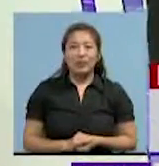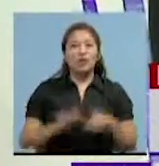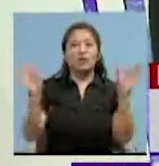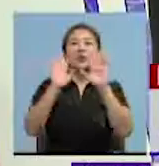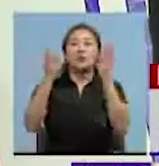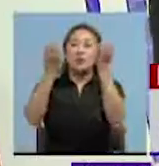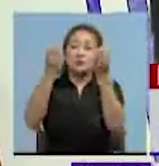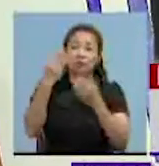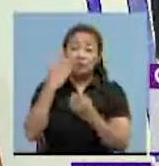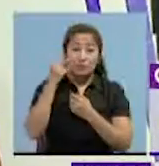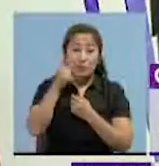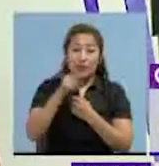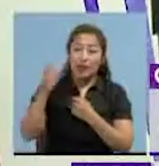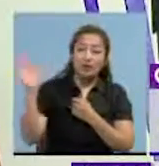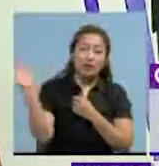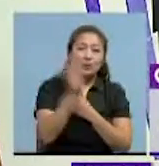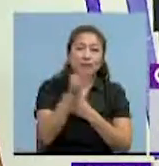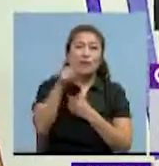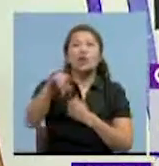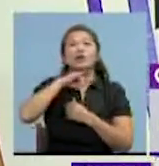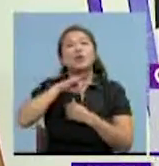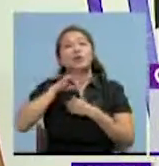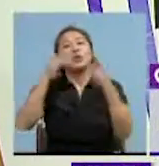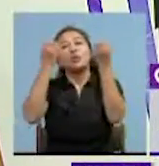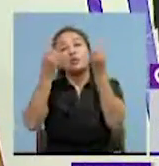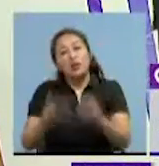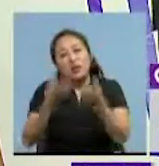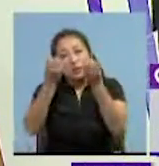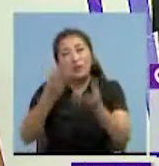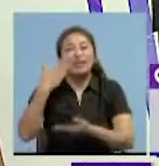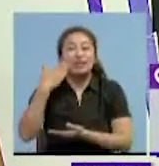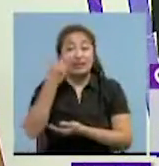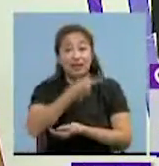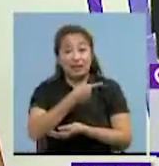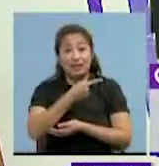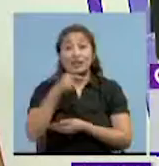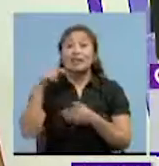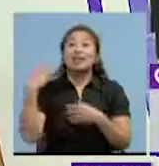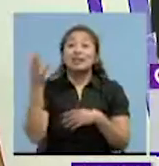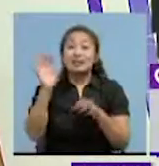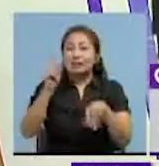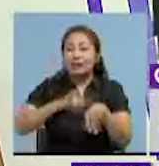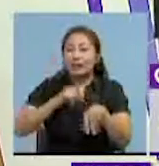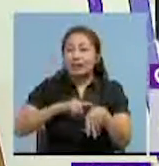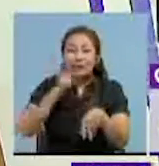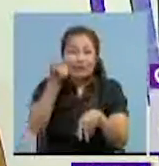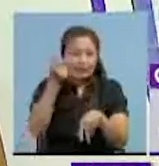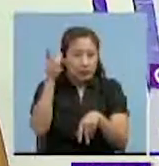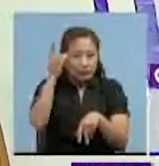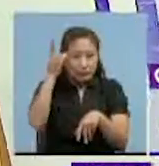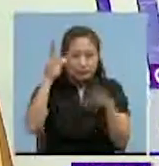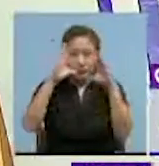Hola, ¿qué tal, Héctor? A todos allá en Jujuy, muy, pero muy buenas tardes. Aquí ya cerca de las 8 de la noche, pronto